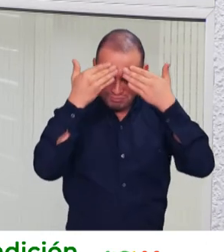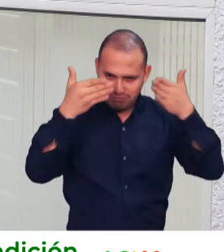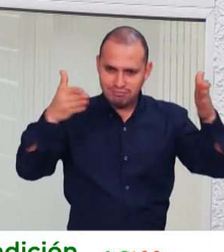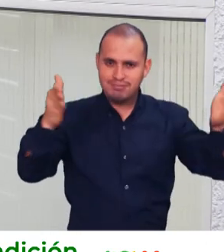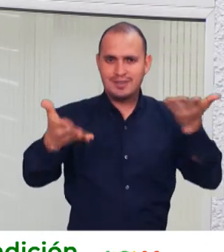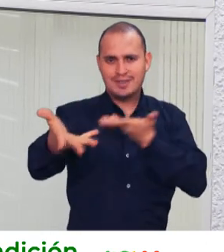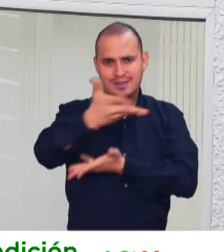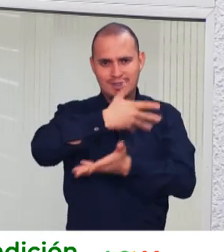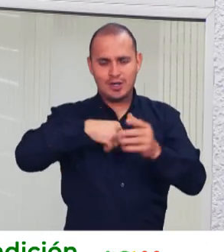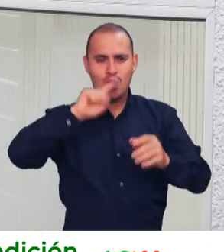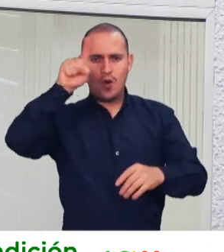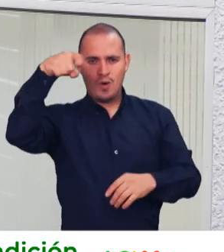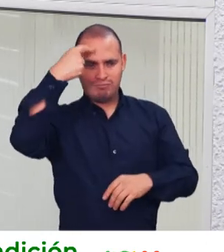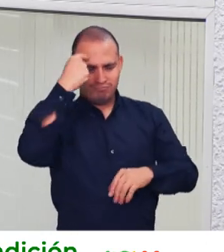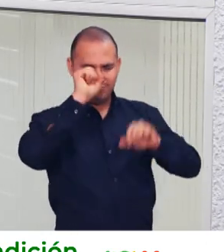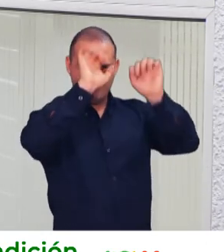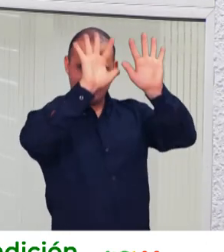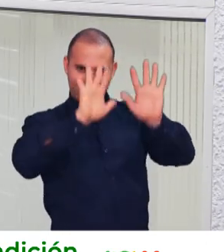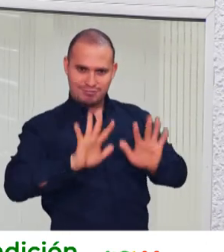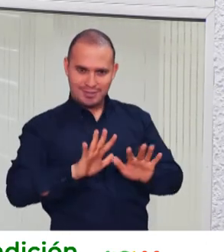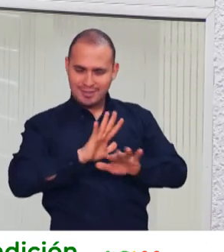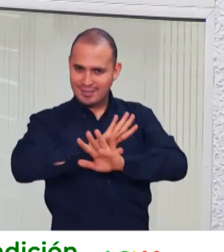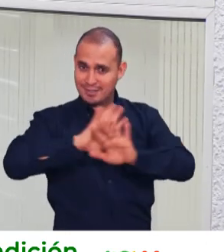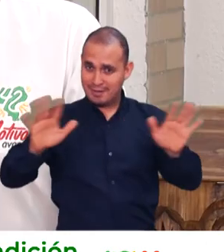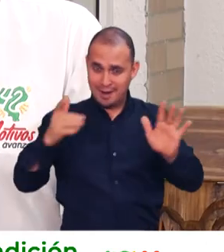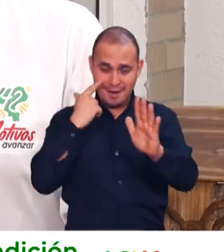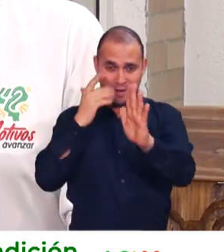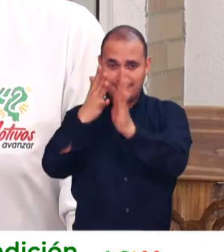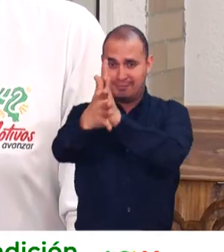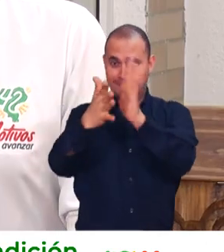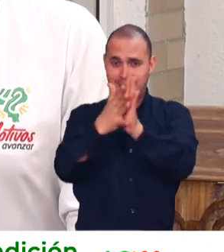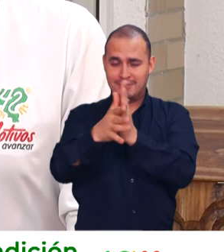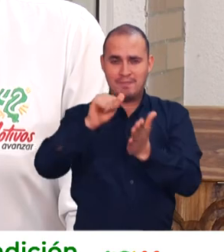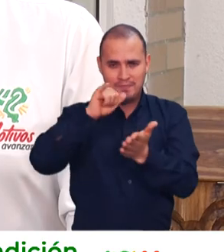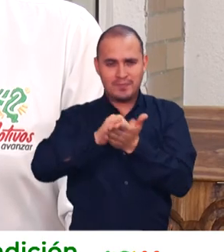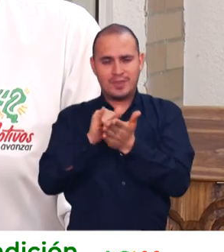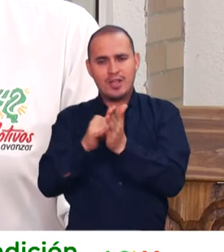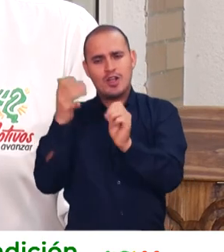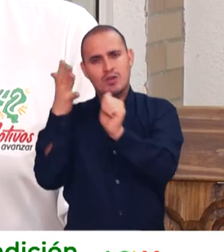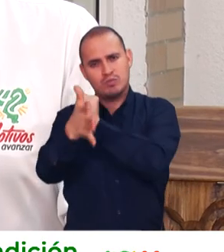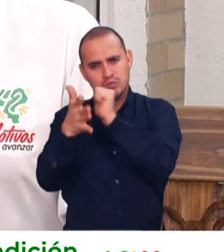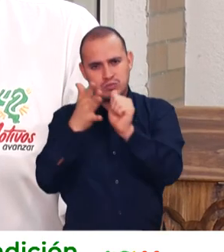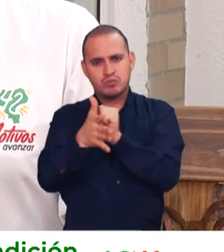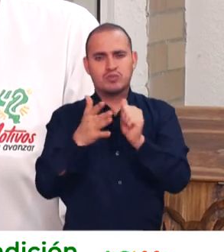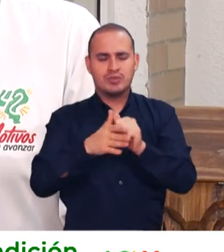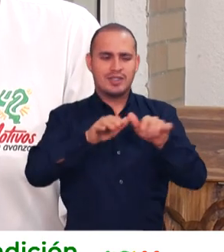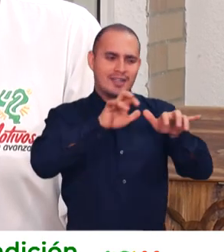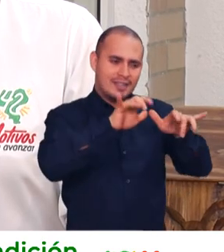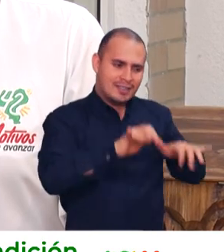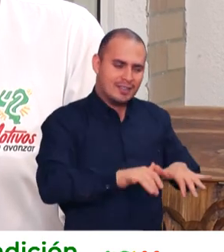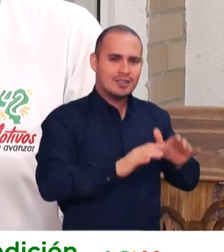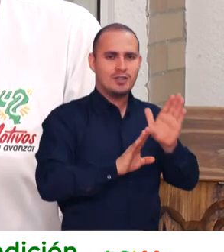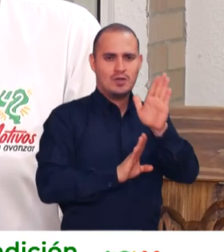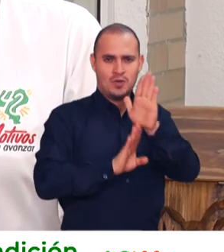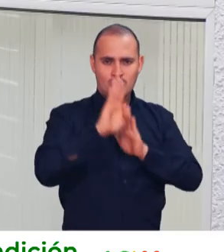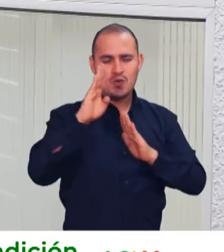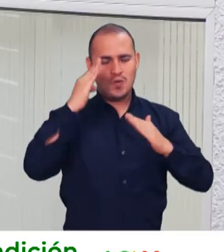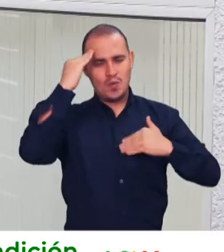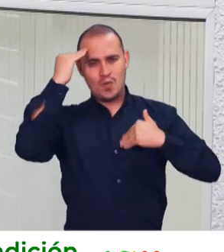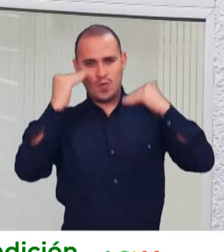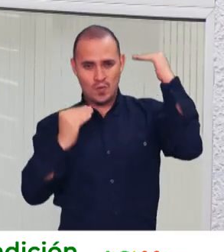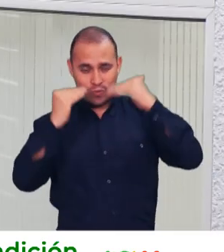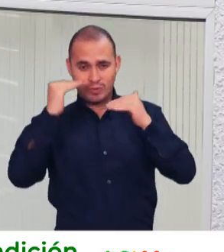un gobierno transparente. Y con esto damos por terminado el informe de la Secretaría de